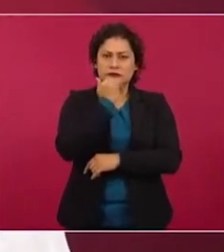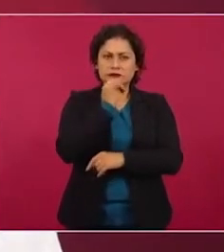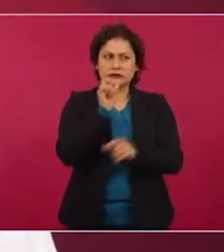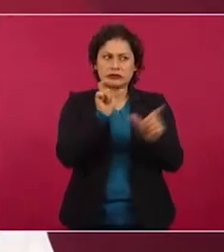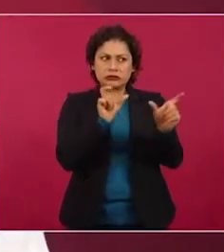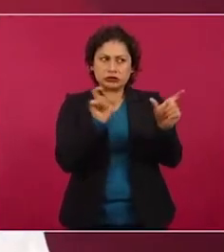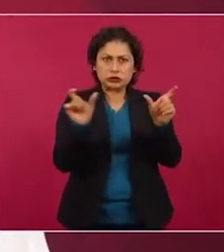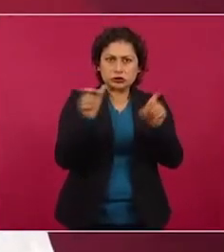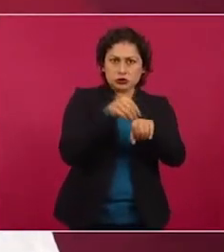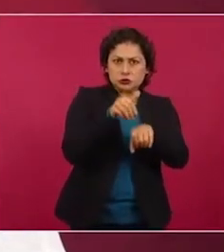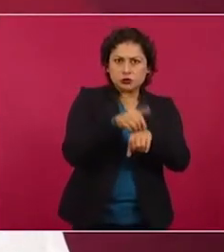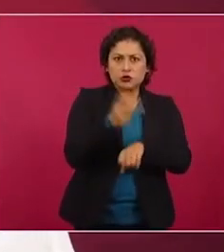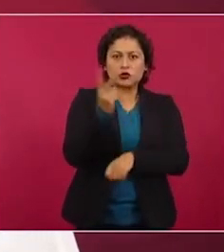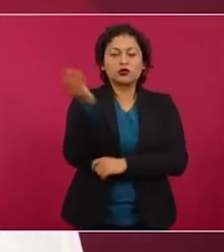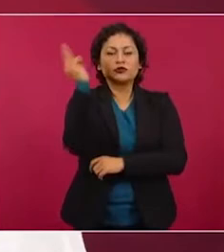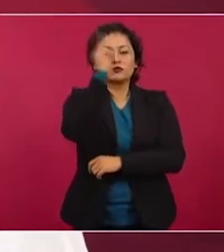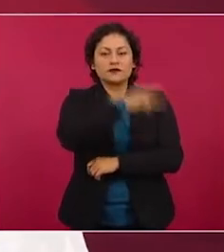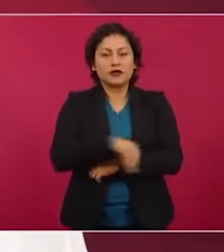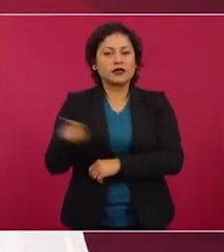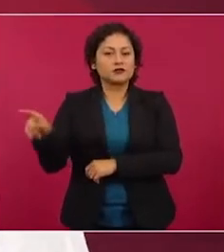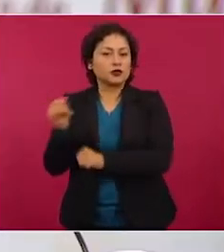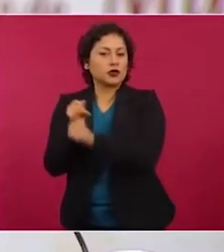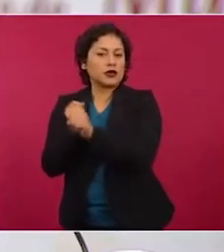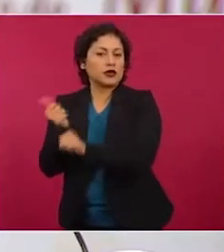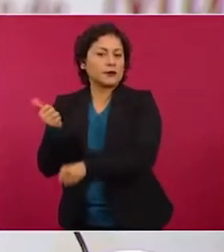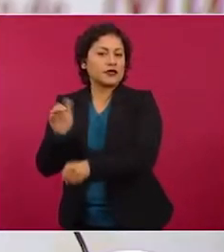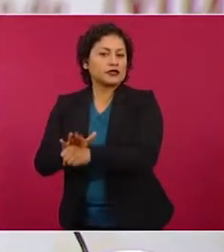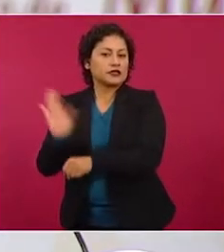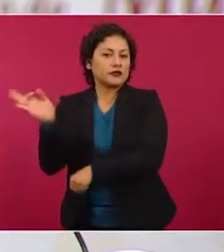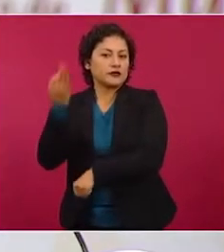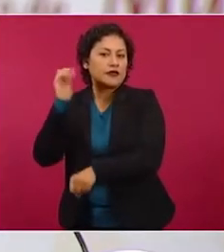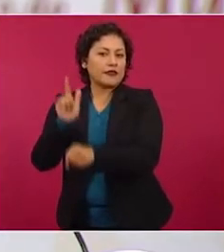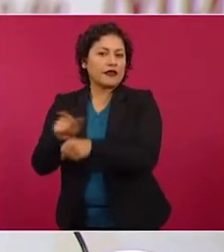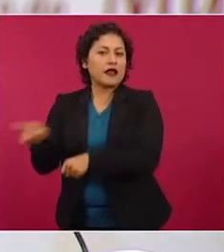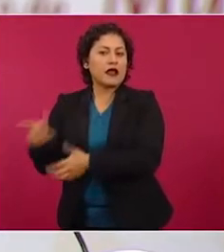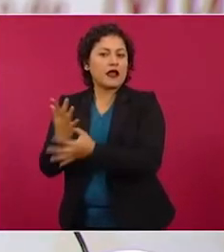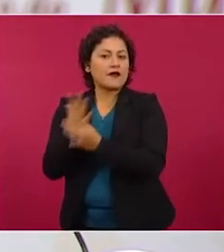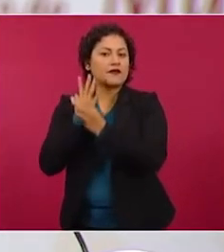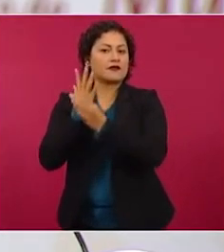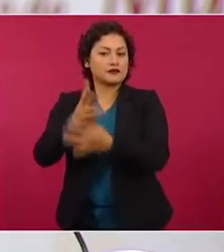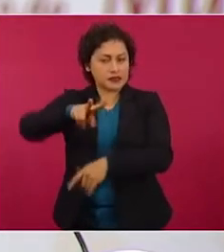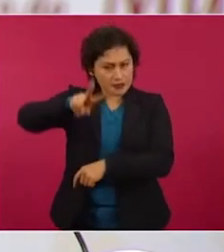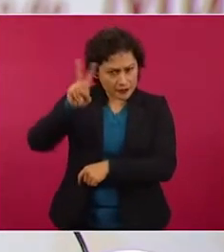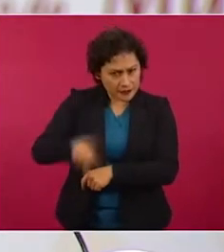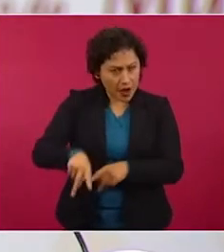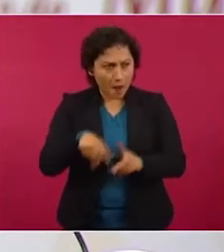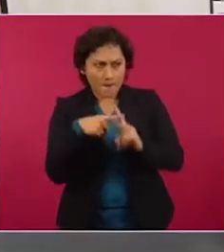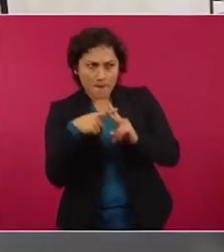Auditoría Superior de la Federación aclaró que el costo real por crear el nuevo aeropuerto,